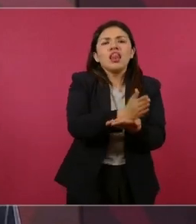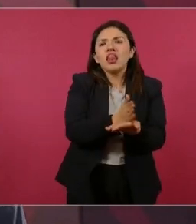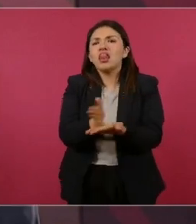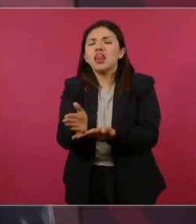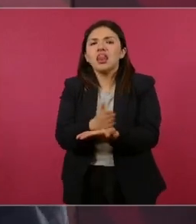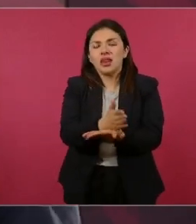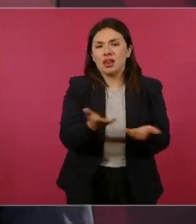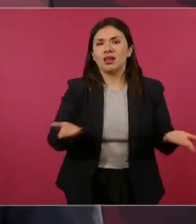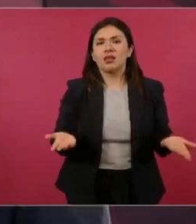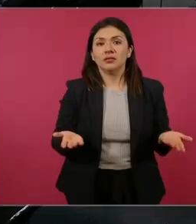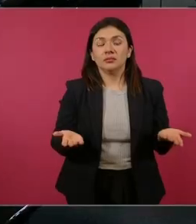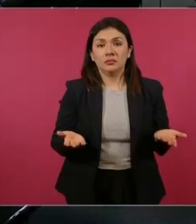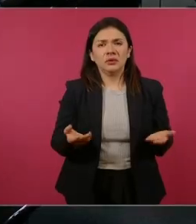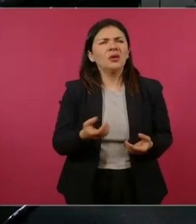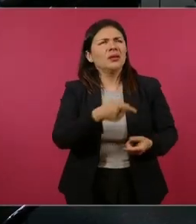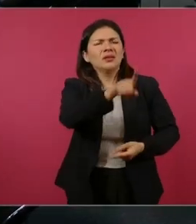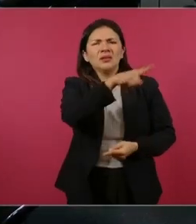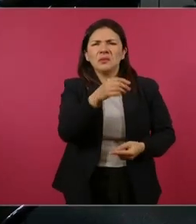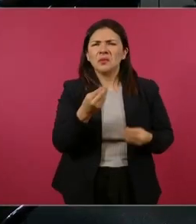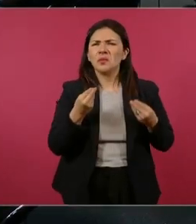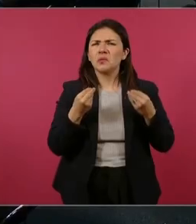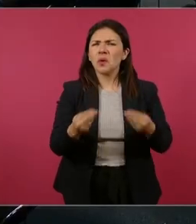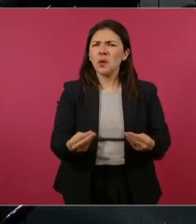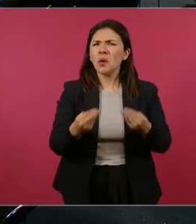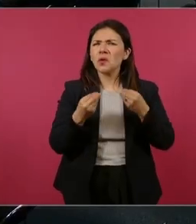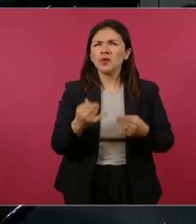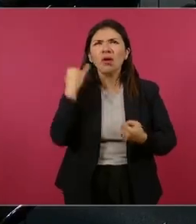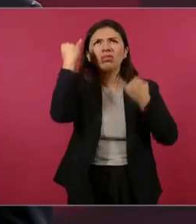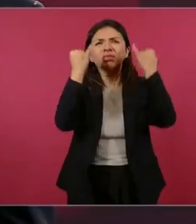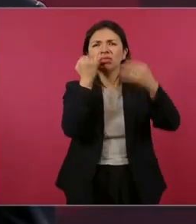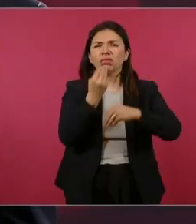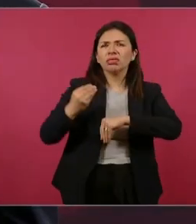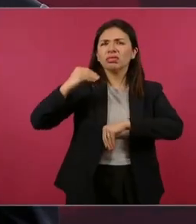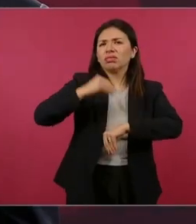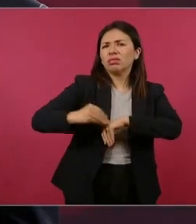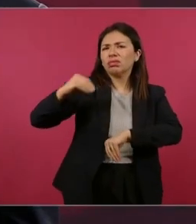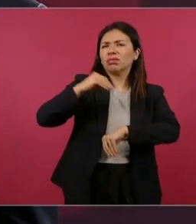¿Cuánto crearon, inventaron para simular?